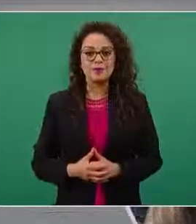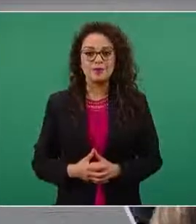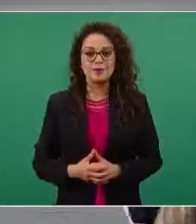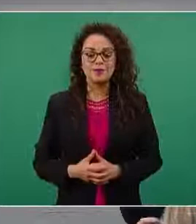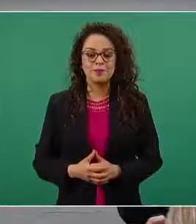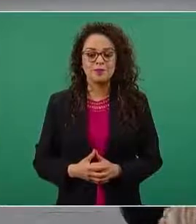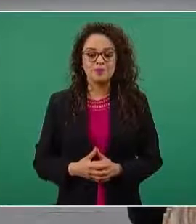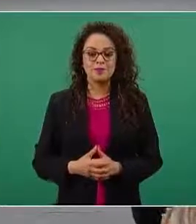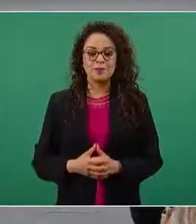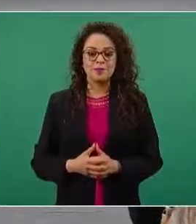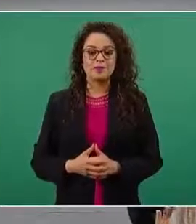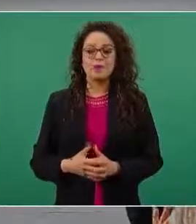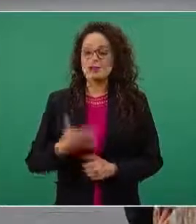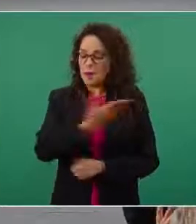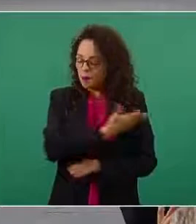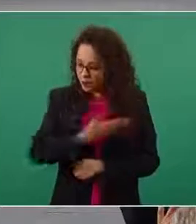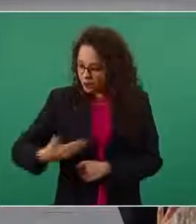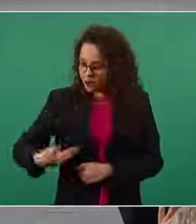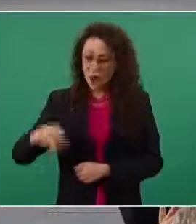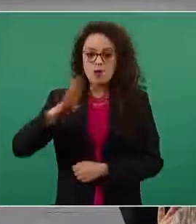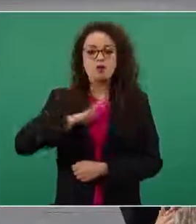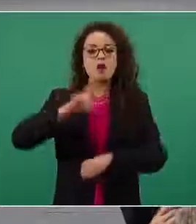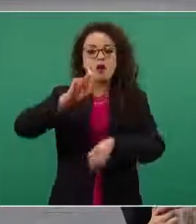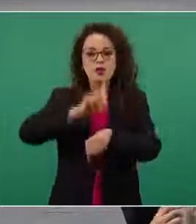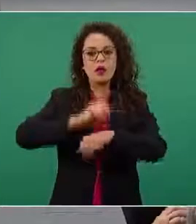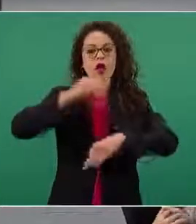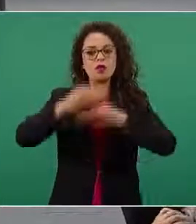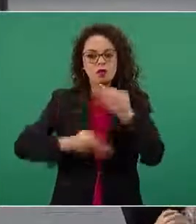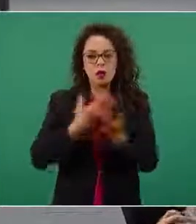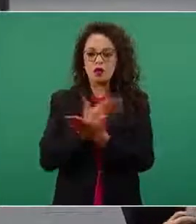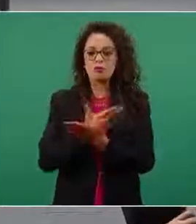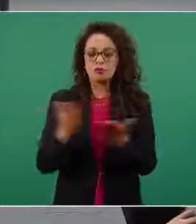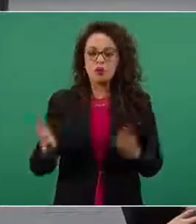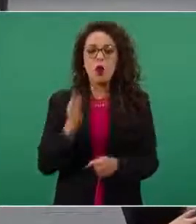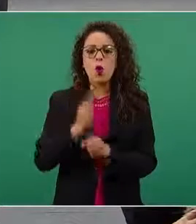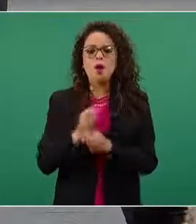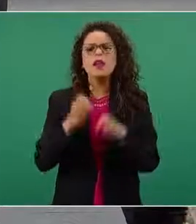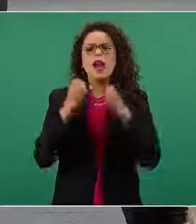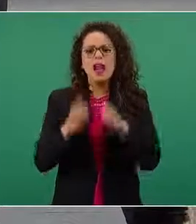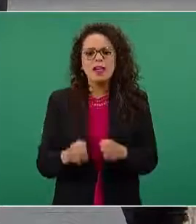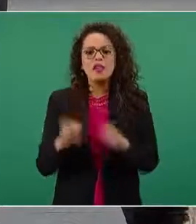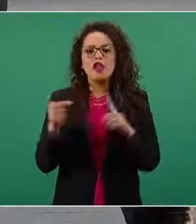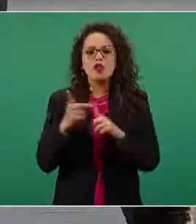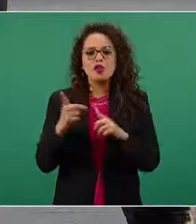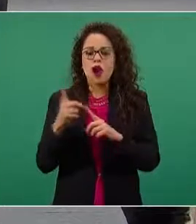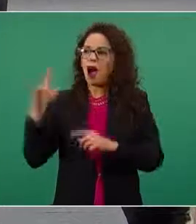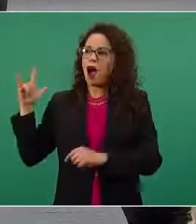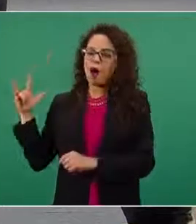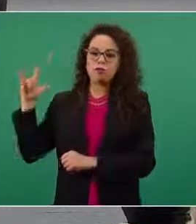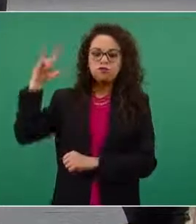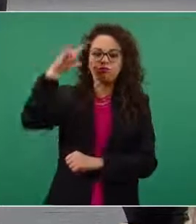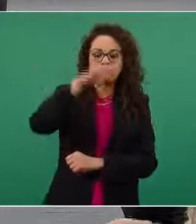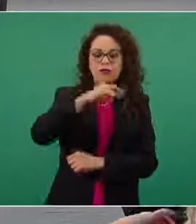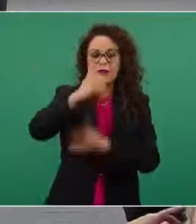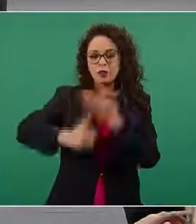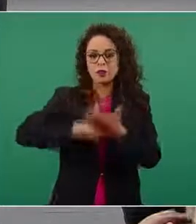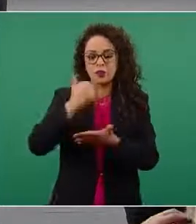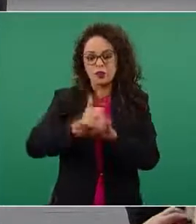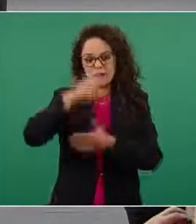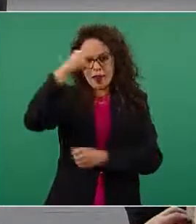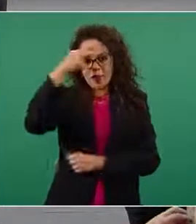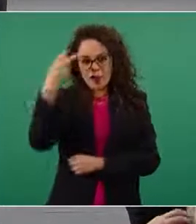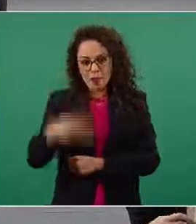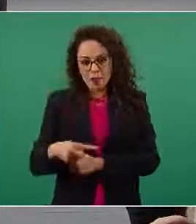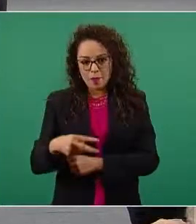Señor presidente, muy buenos días a todas y a todos. Nos encontramos aquí en el Aeropuerto Internacional de la Ciudad de México con el